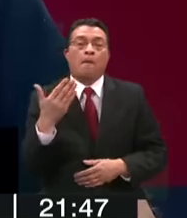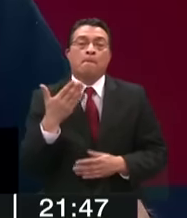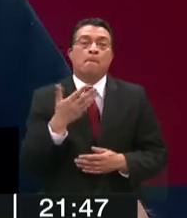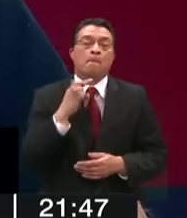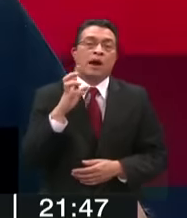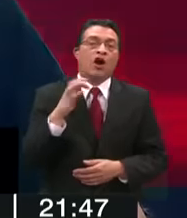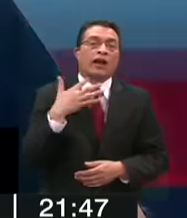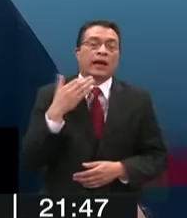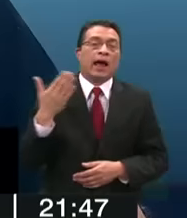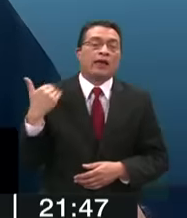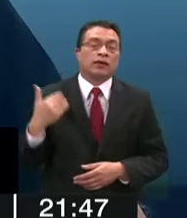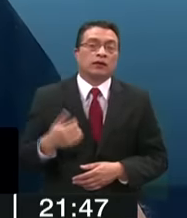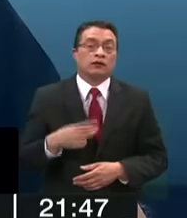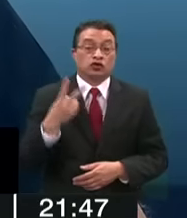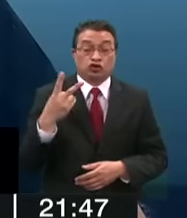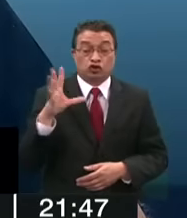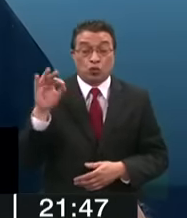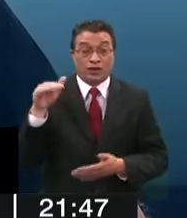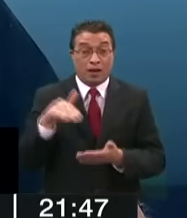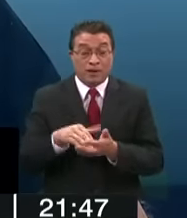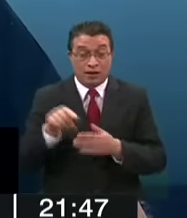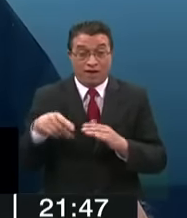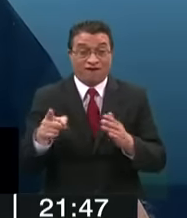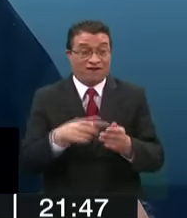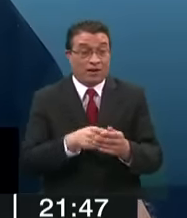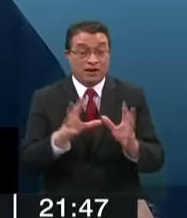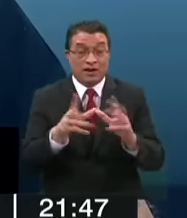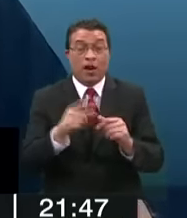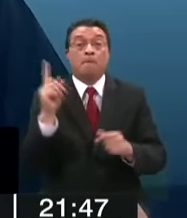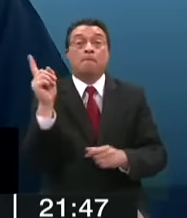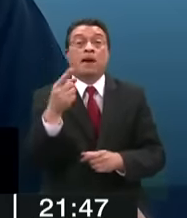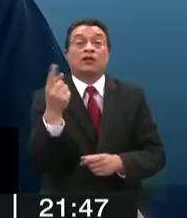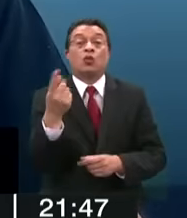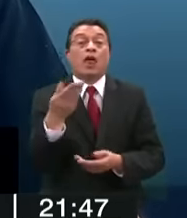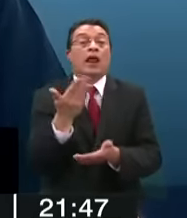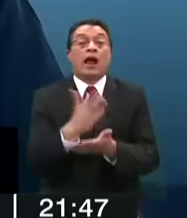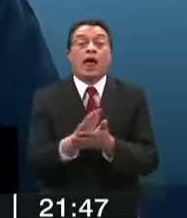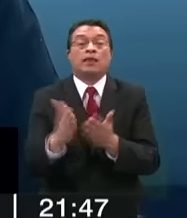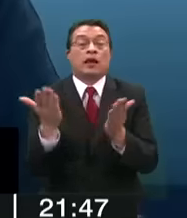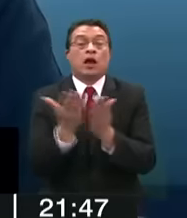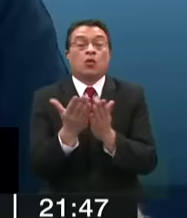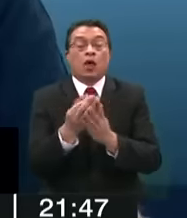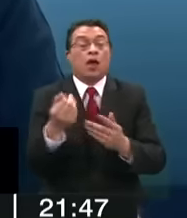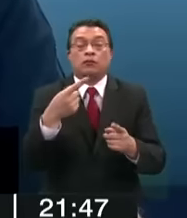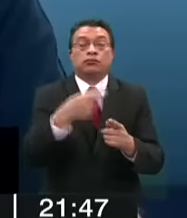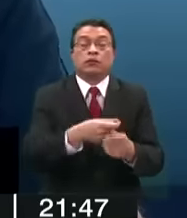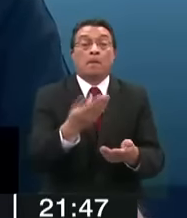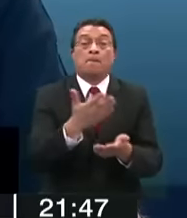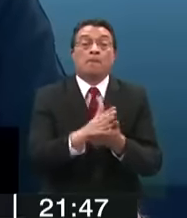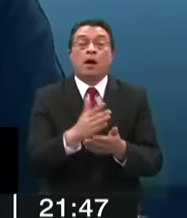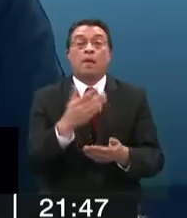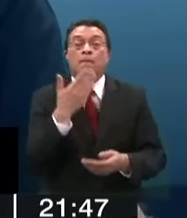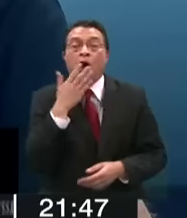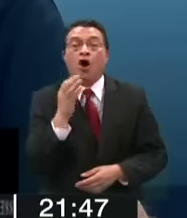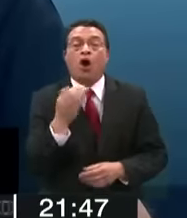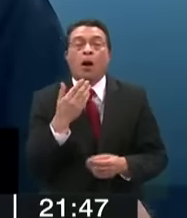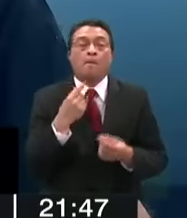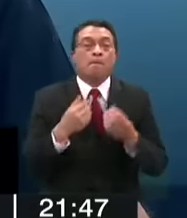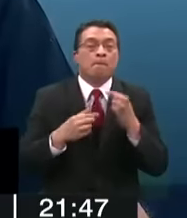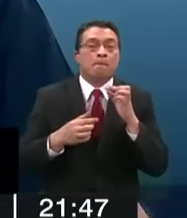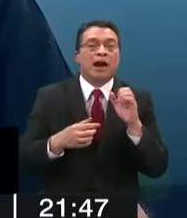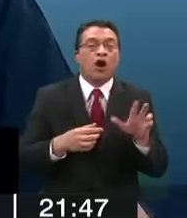Las 250.000 familias que están hoy día en la particular subvencionada gratis porque se va terminando el copago, ¿están mejor o peor que antes?